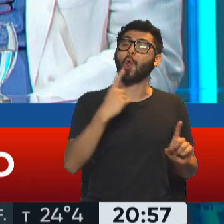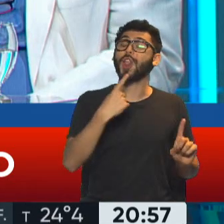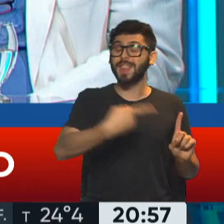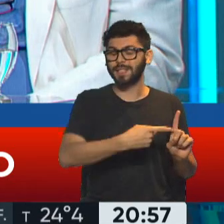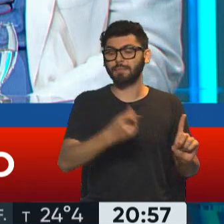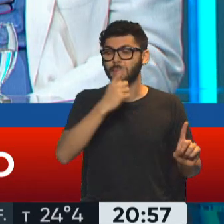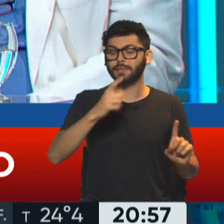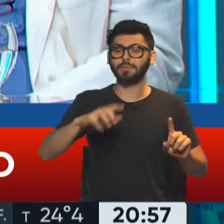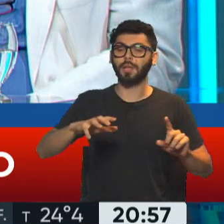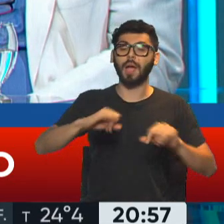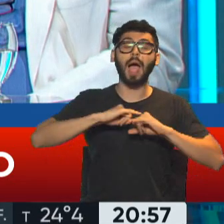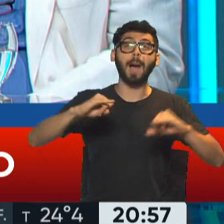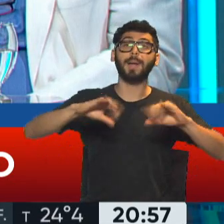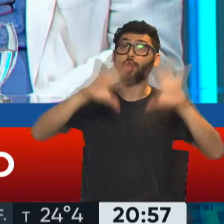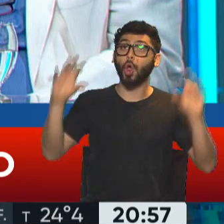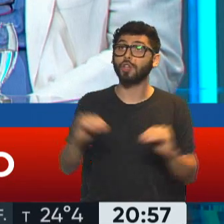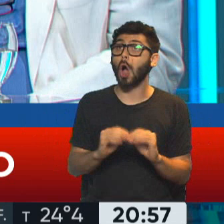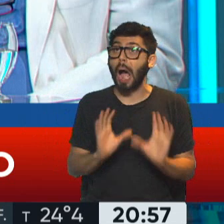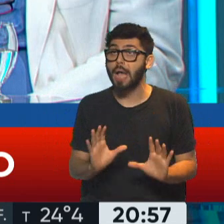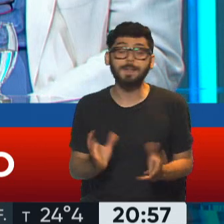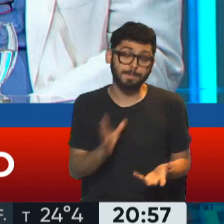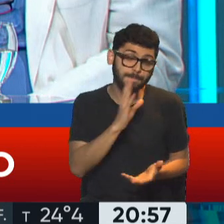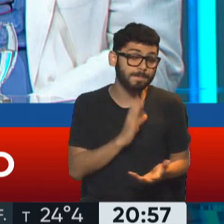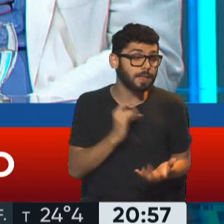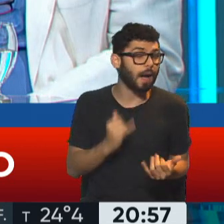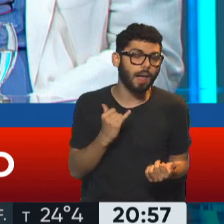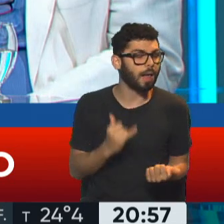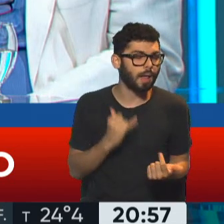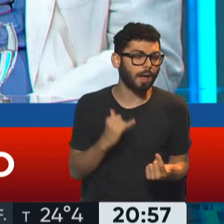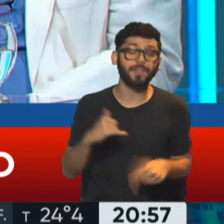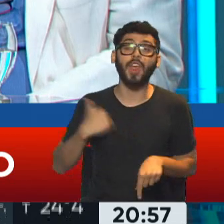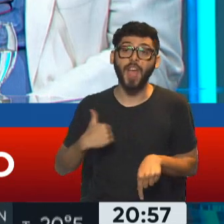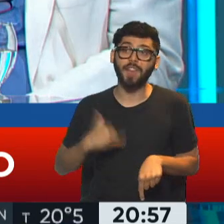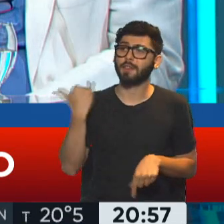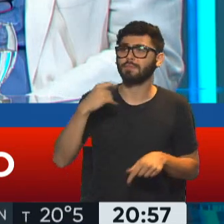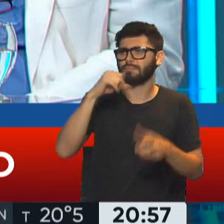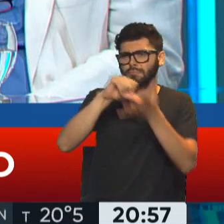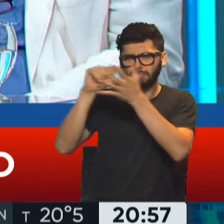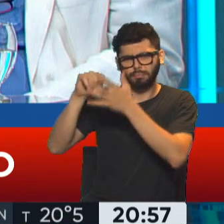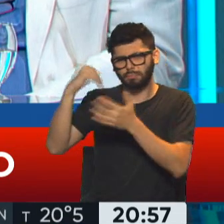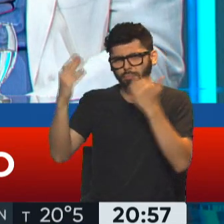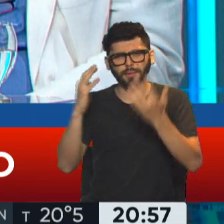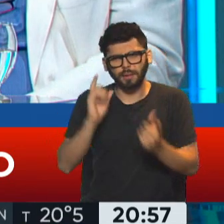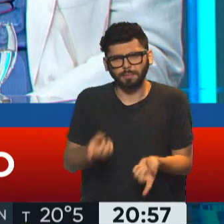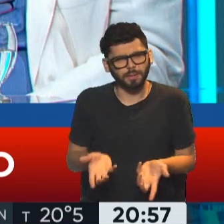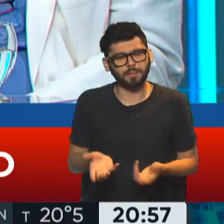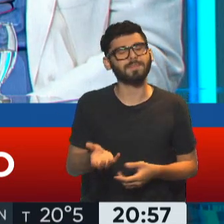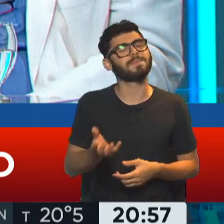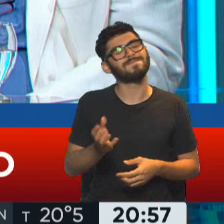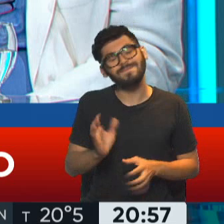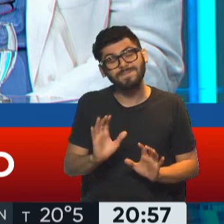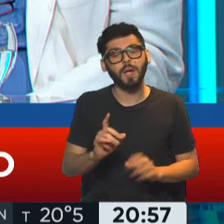hace todo esto en una campaña? Sí, se hacen muchas de estas cosas en campaña en Argentina y en muchos lugares del mundo. Pero yo creo